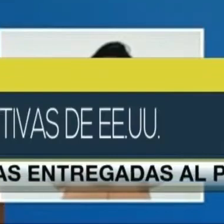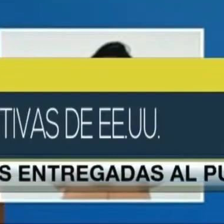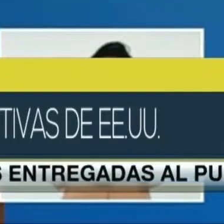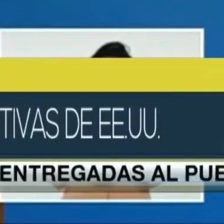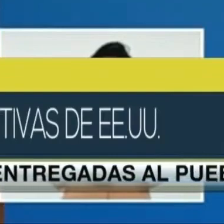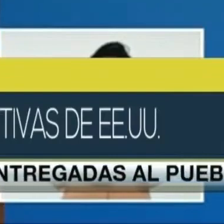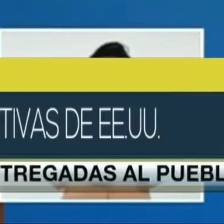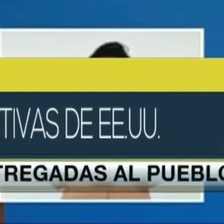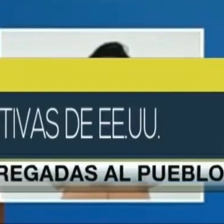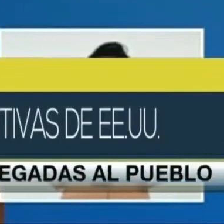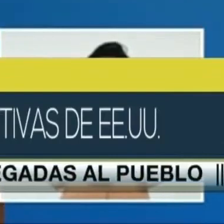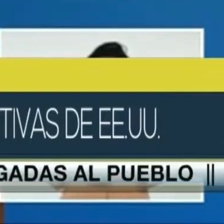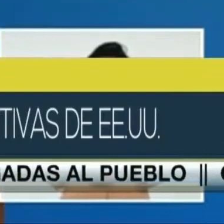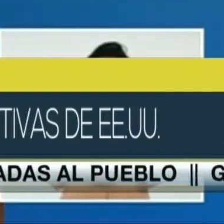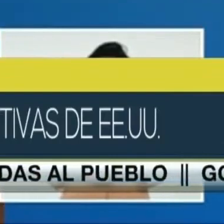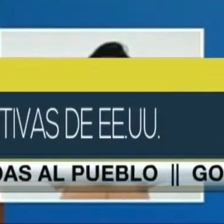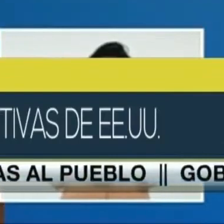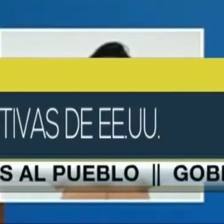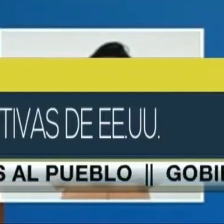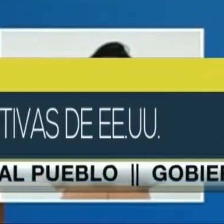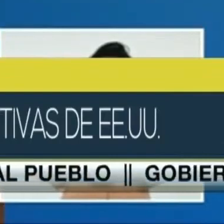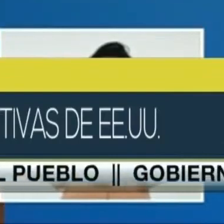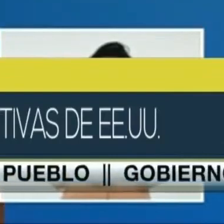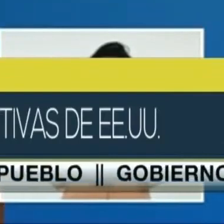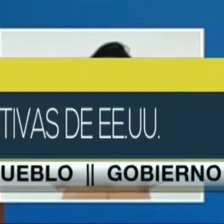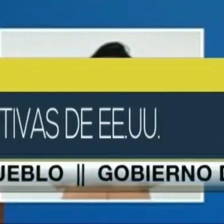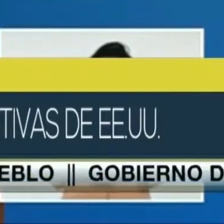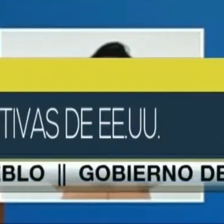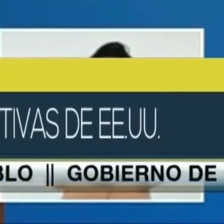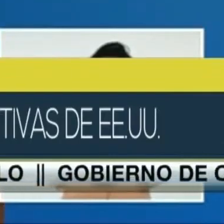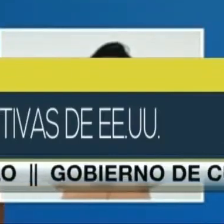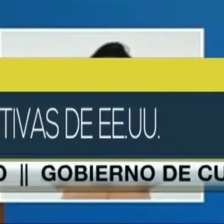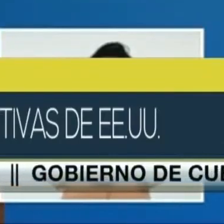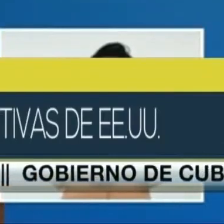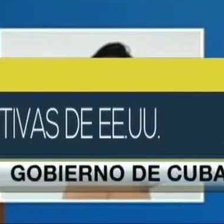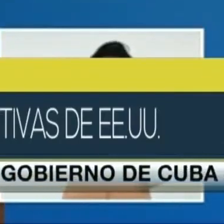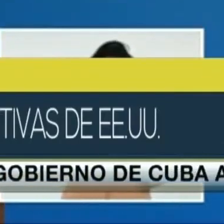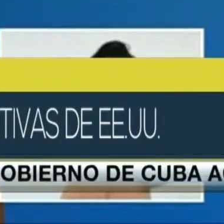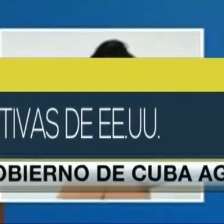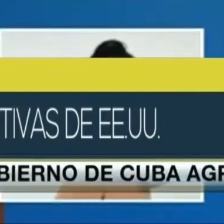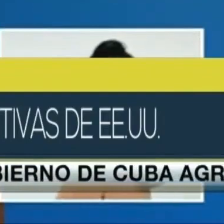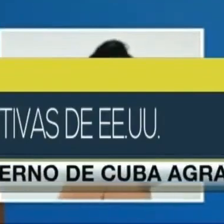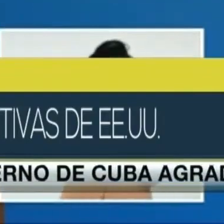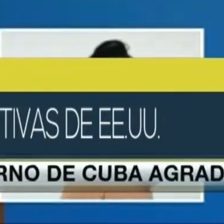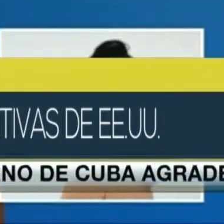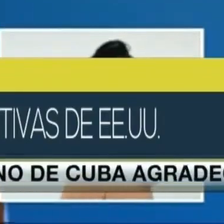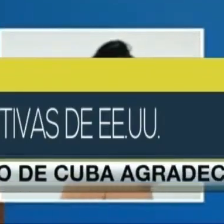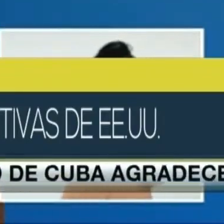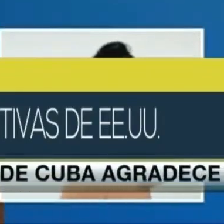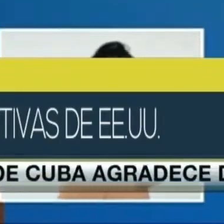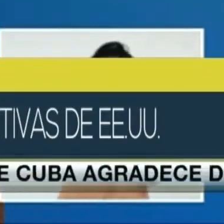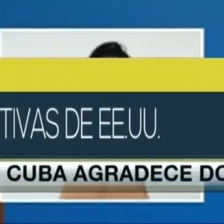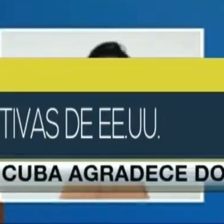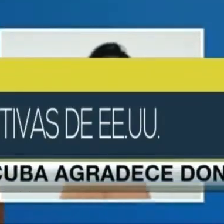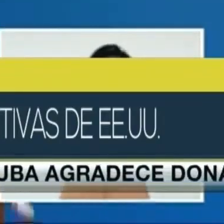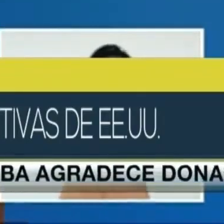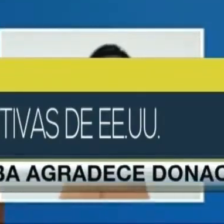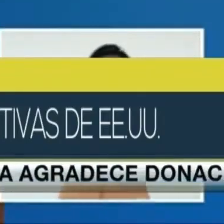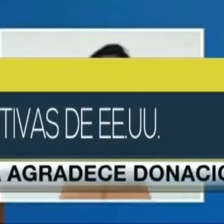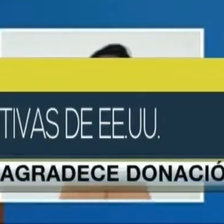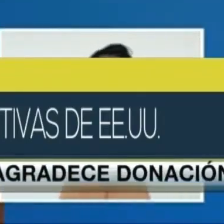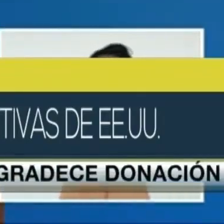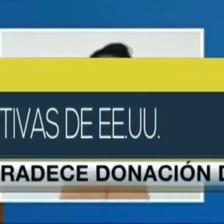su familia en los Estados Unidos, que un cubano que desee emigrar a los Estados Unidos tenga que pagar